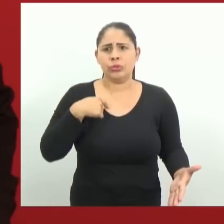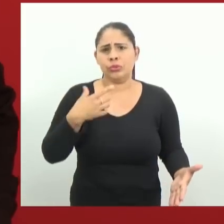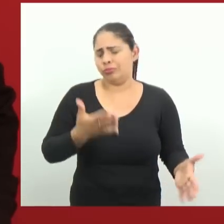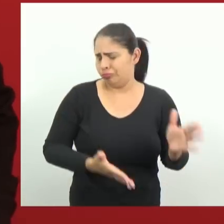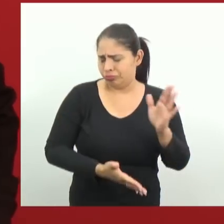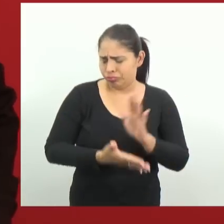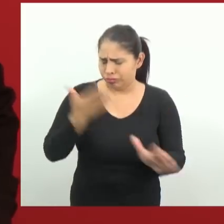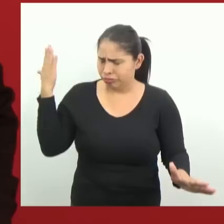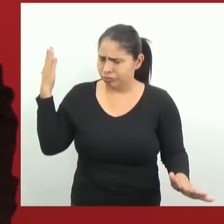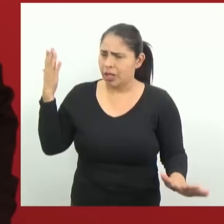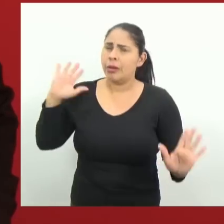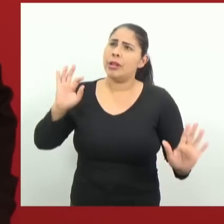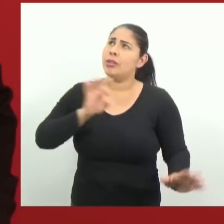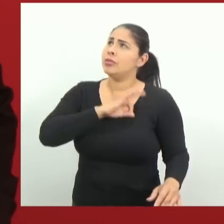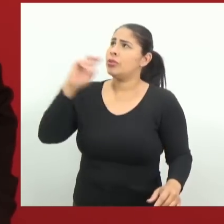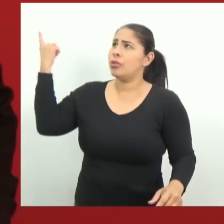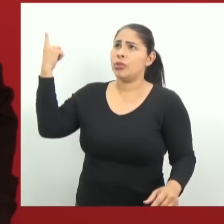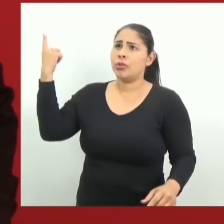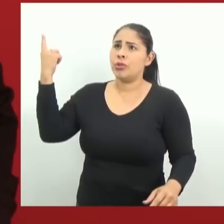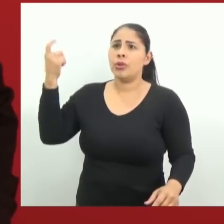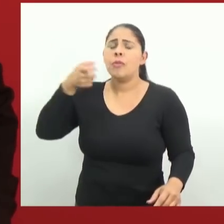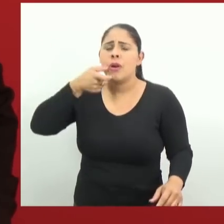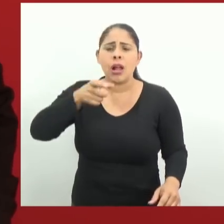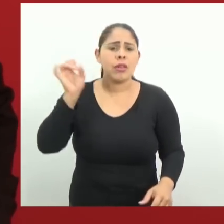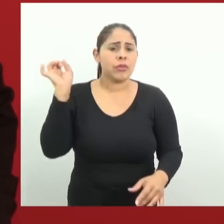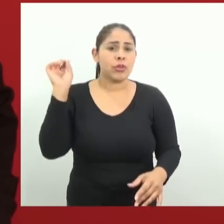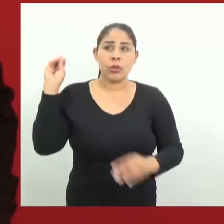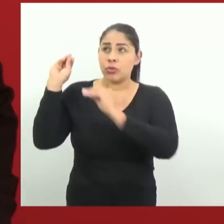Pero a mí el Señor me dio una palabra y me dijo,